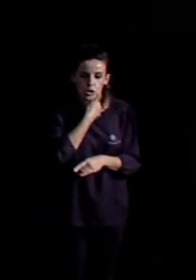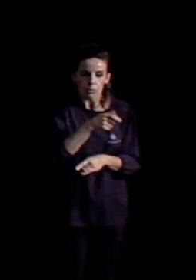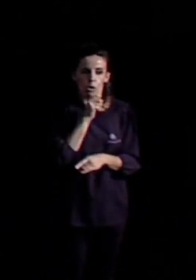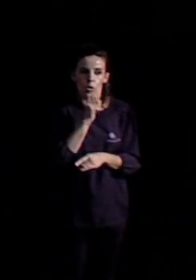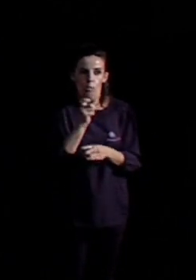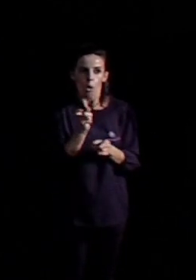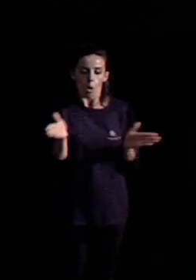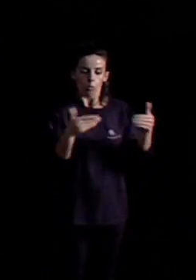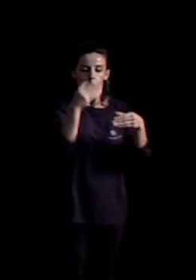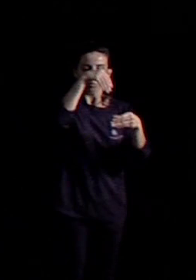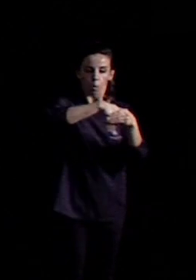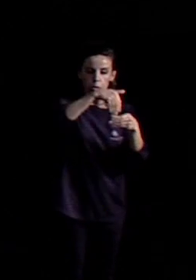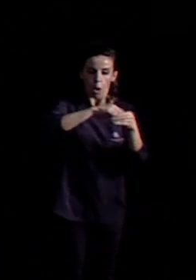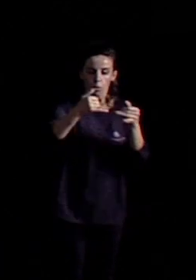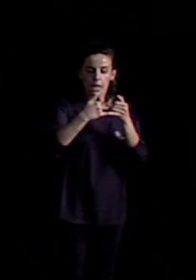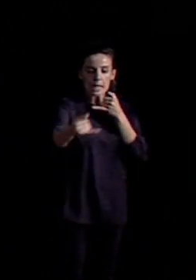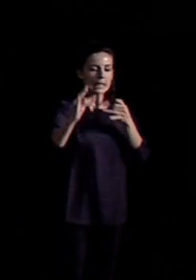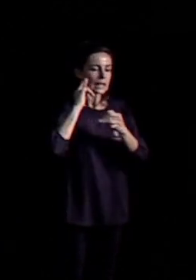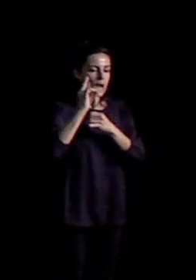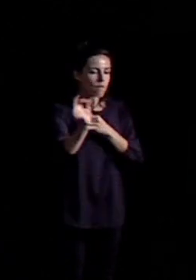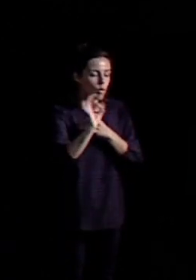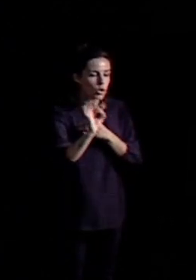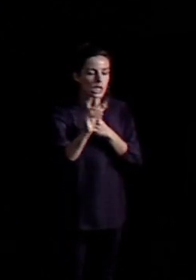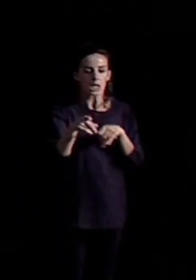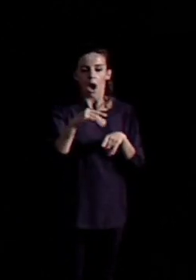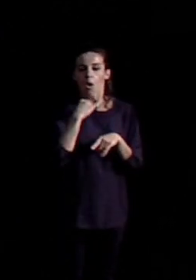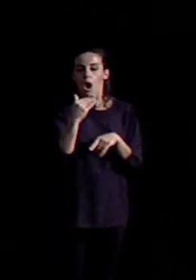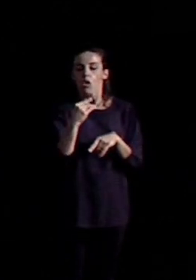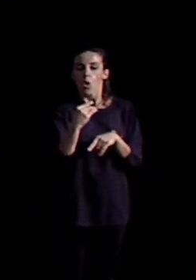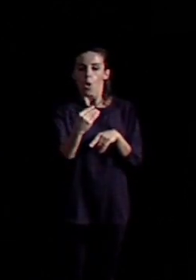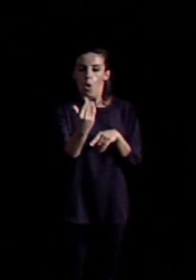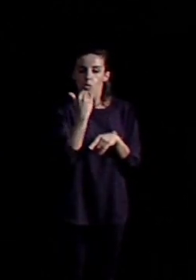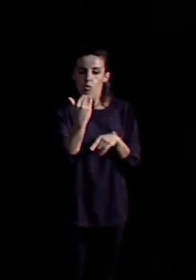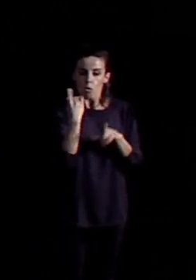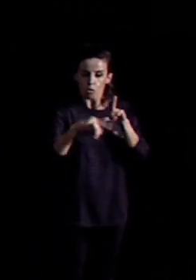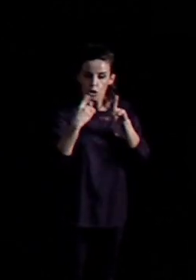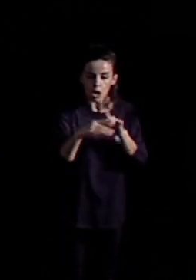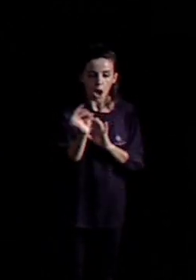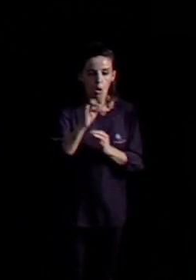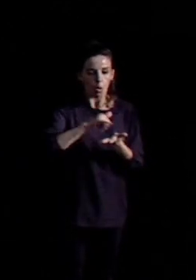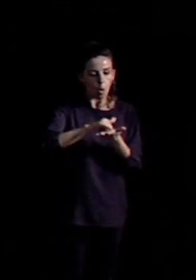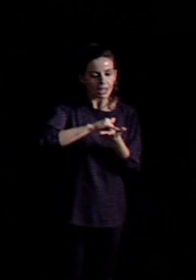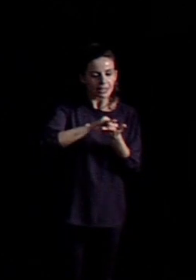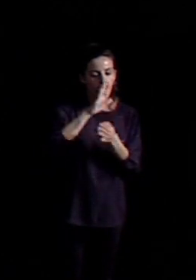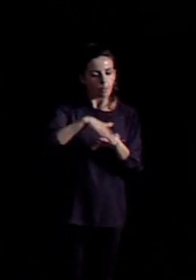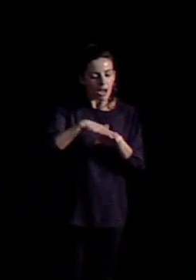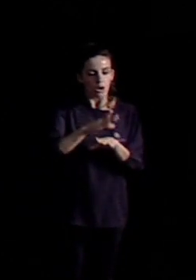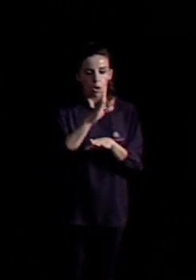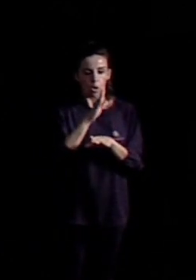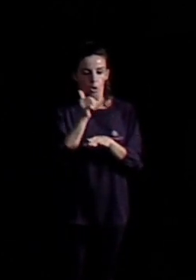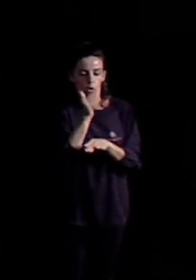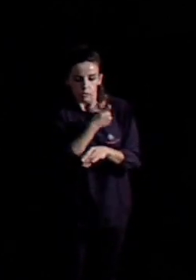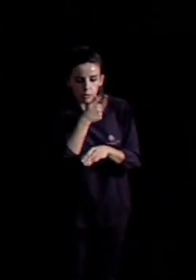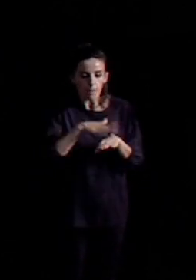una línea telefónica, una dirección de correo, el WhatsApp, para animar a los chavales a denunciar. Y por supuesto,